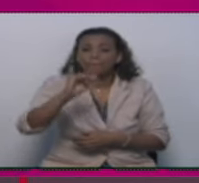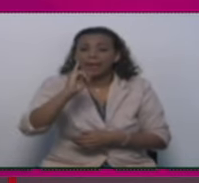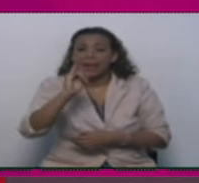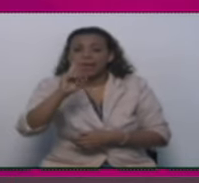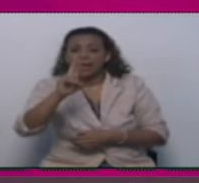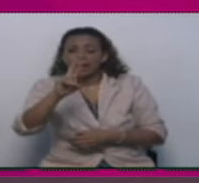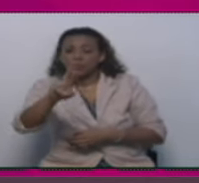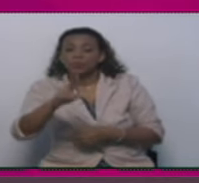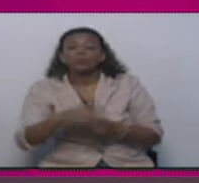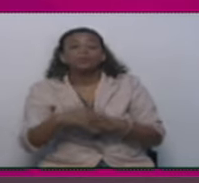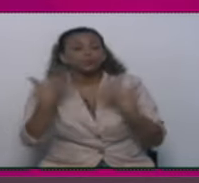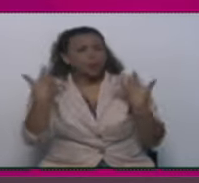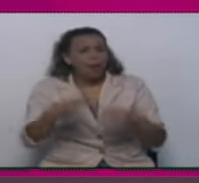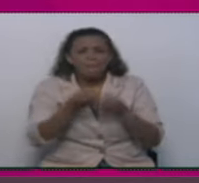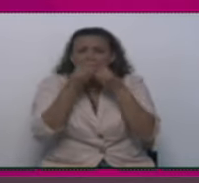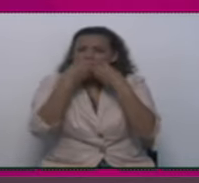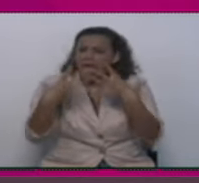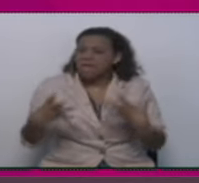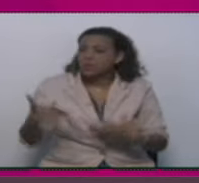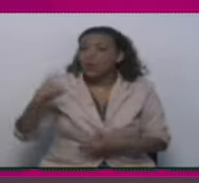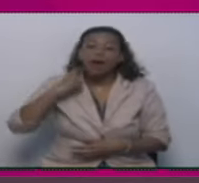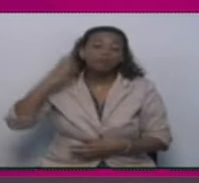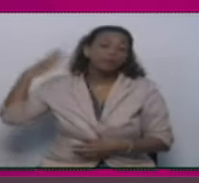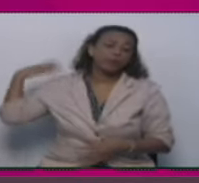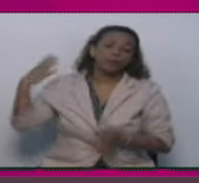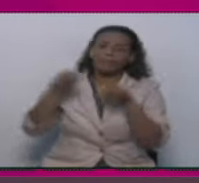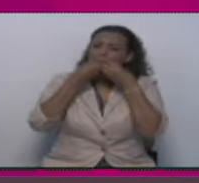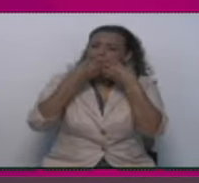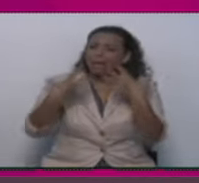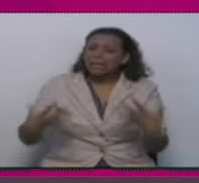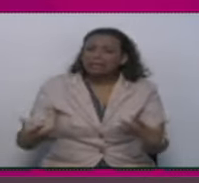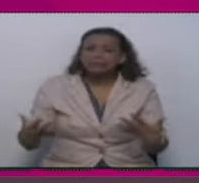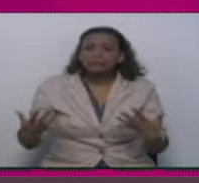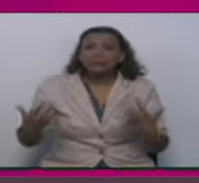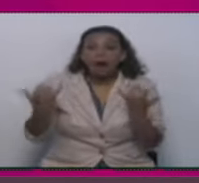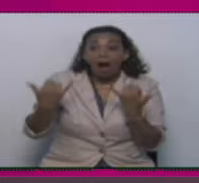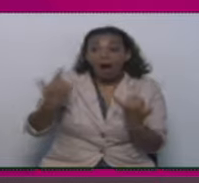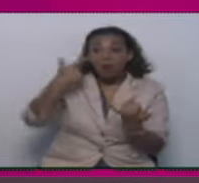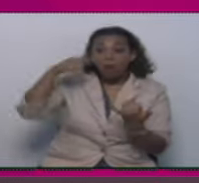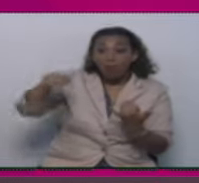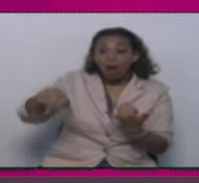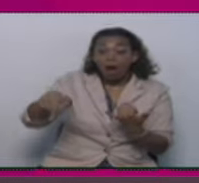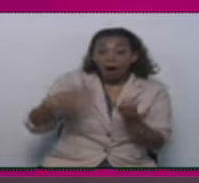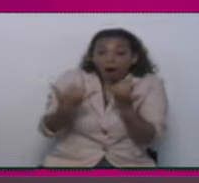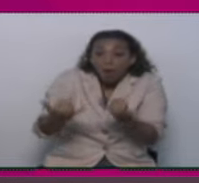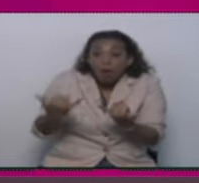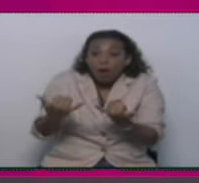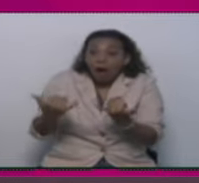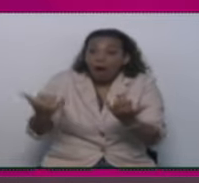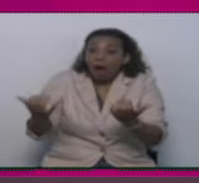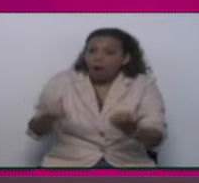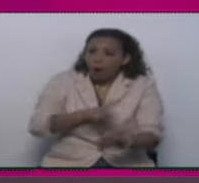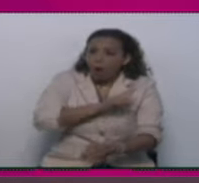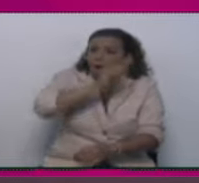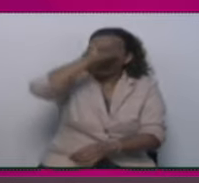una ciudad legendaria, hermosa. Y hemos visto cómo